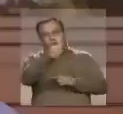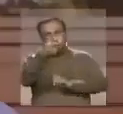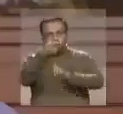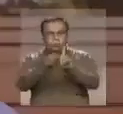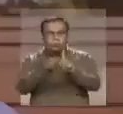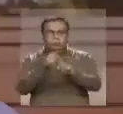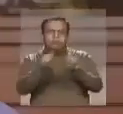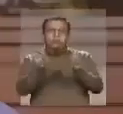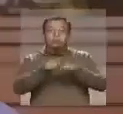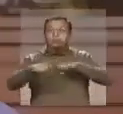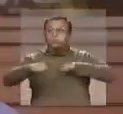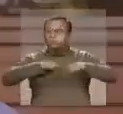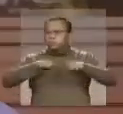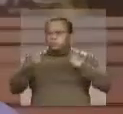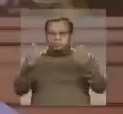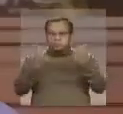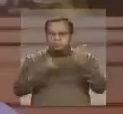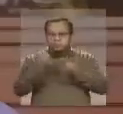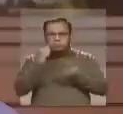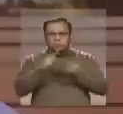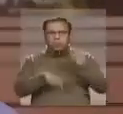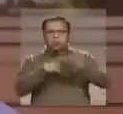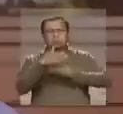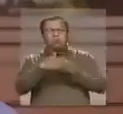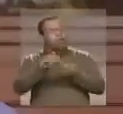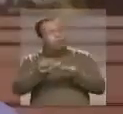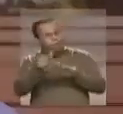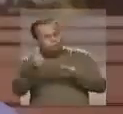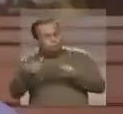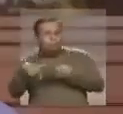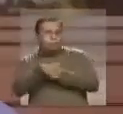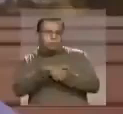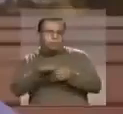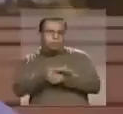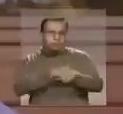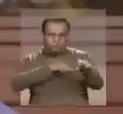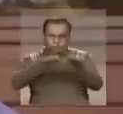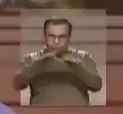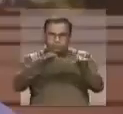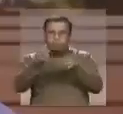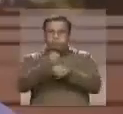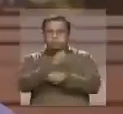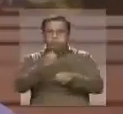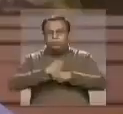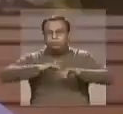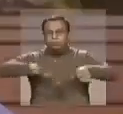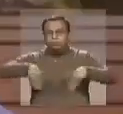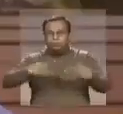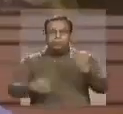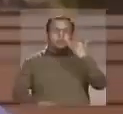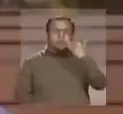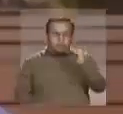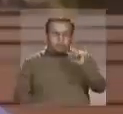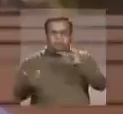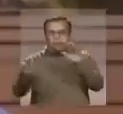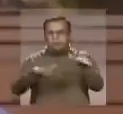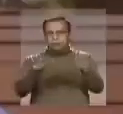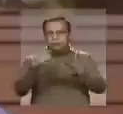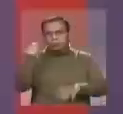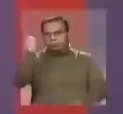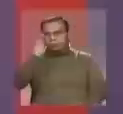roles. Pero en términos de dinámicas económicas, ¿qué otra cosa puede estar pasando para que se explique ese desempleo mayor en las mujeres afro que en el promedio